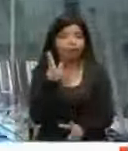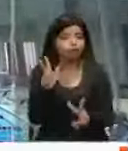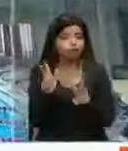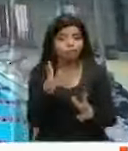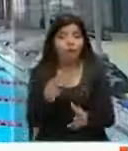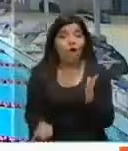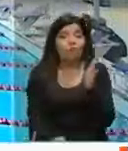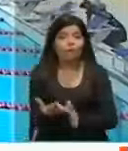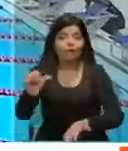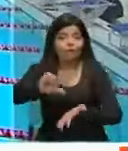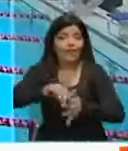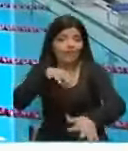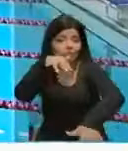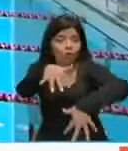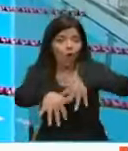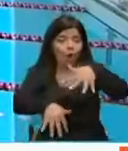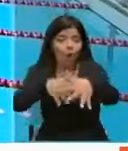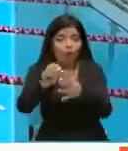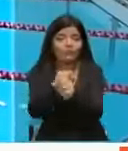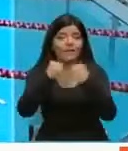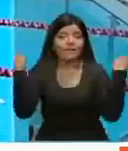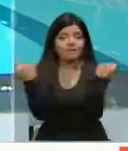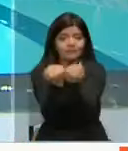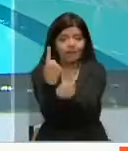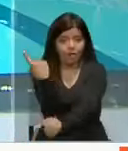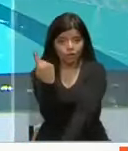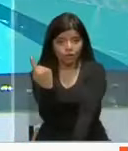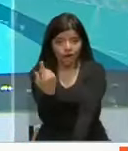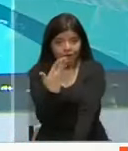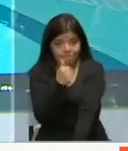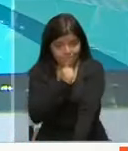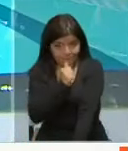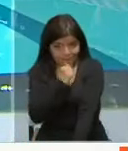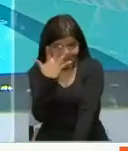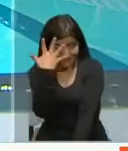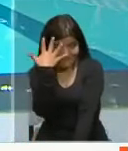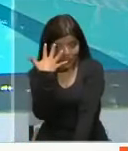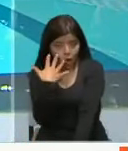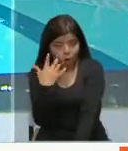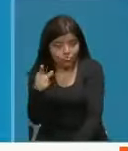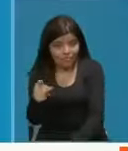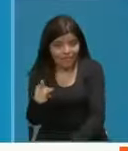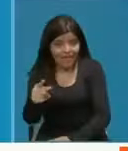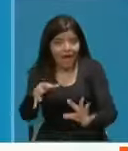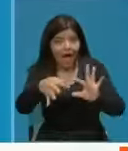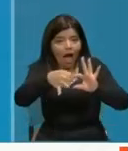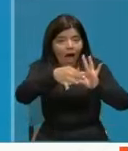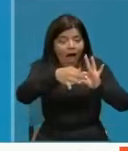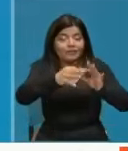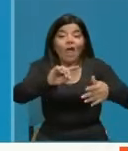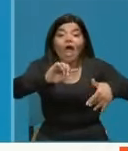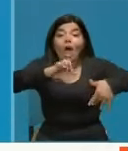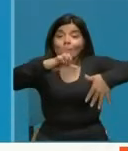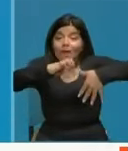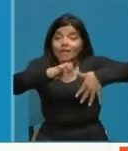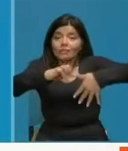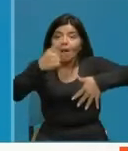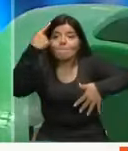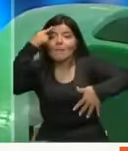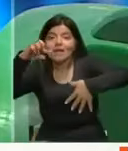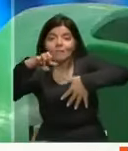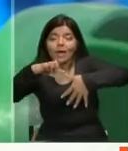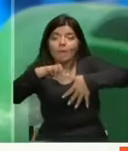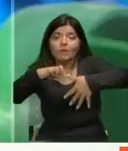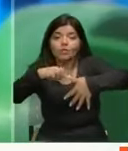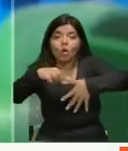Es el nuevo centro acuático del Estadio Nacional. A 5 días de los Juegos Panamericanos y Parapanamericanos, el reducto de Ñuñoa